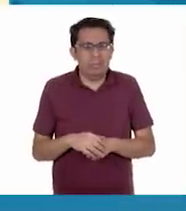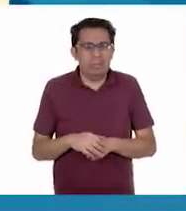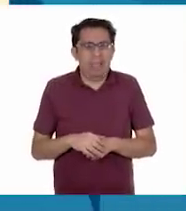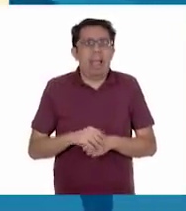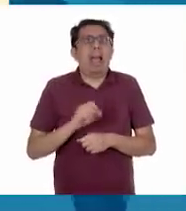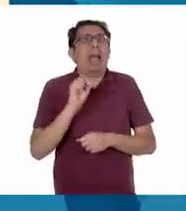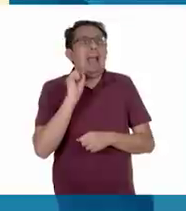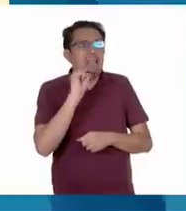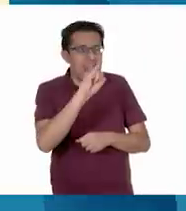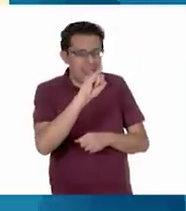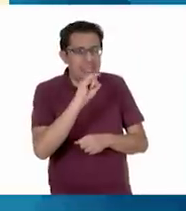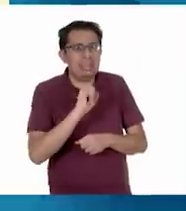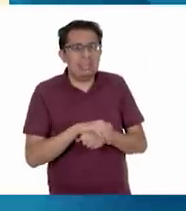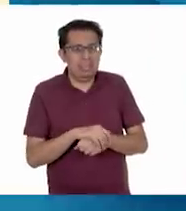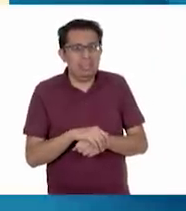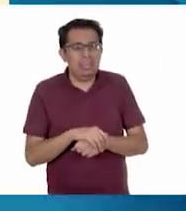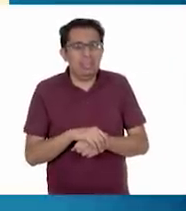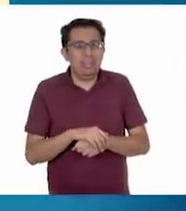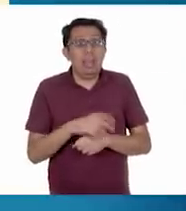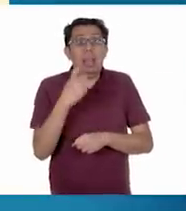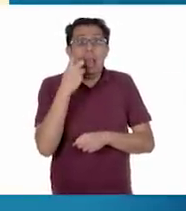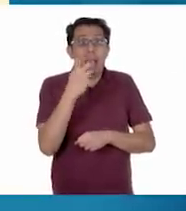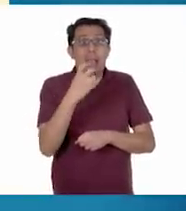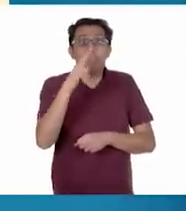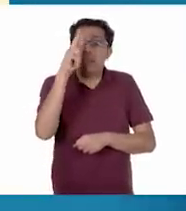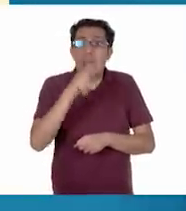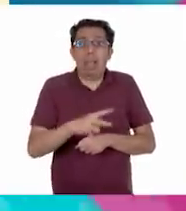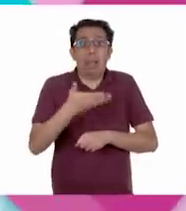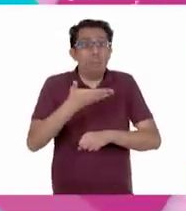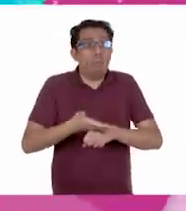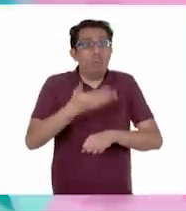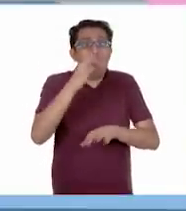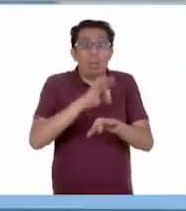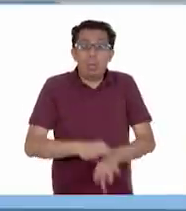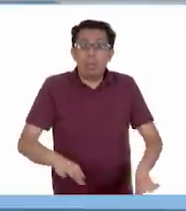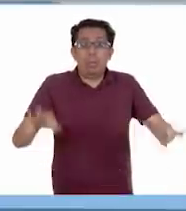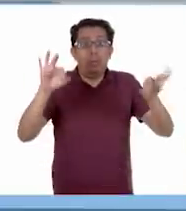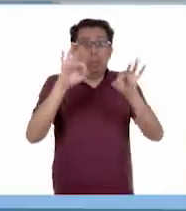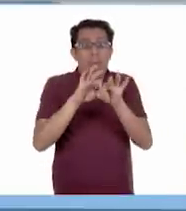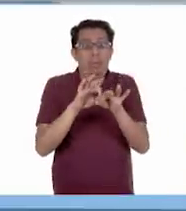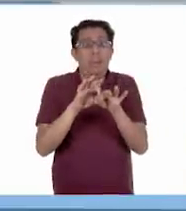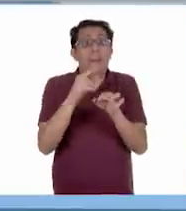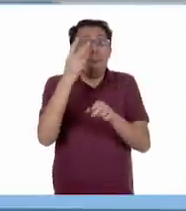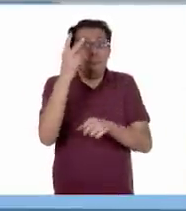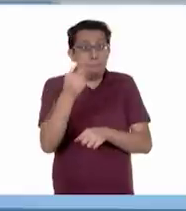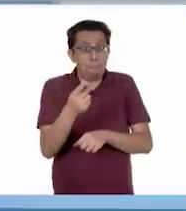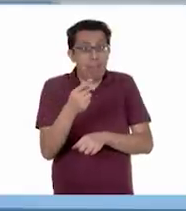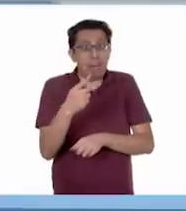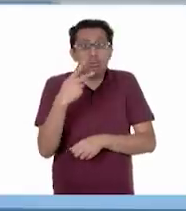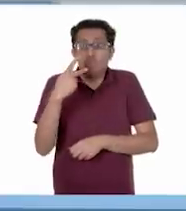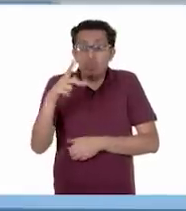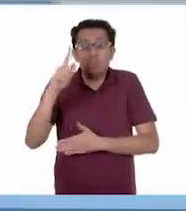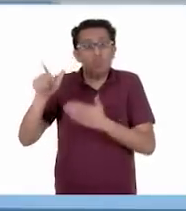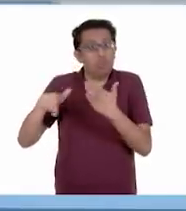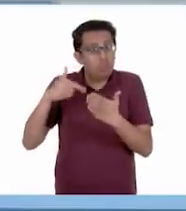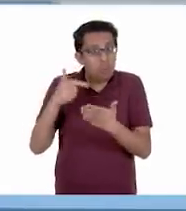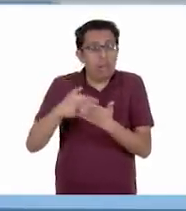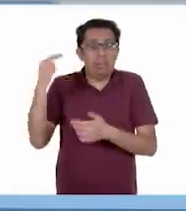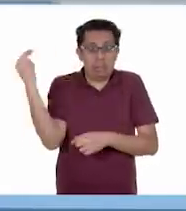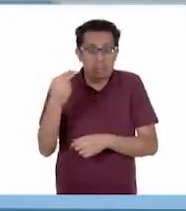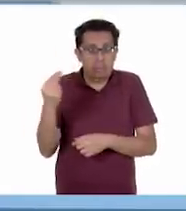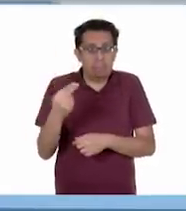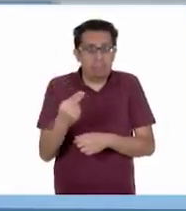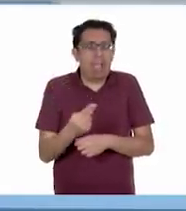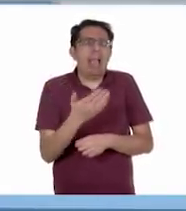sí! ¡Muy bien! Eso es muy importante, que los perros tengan su propio espacio. Exacto.